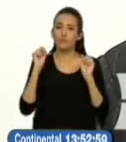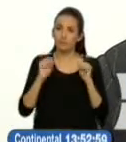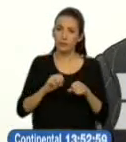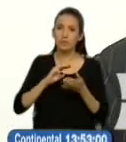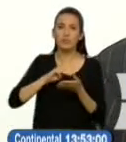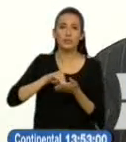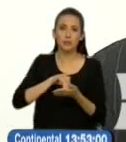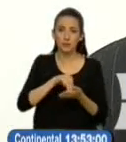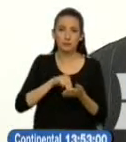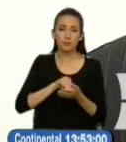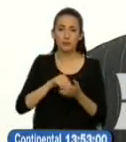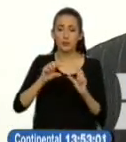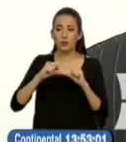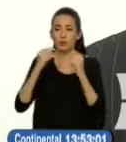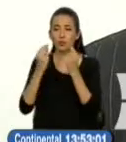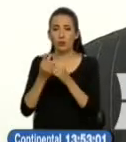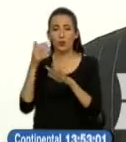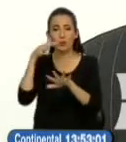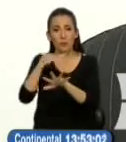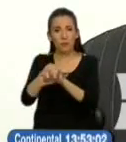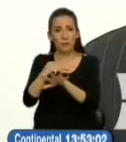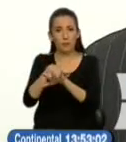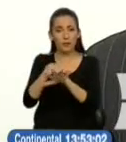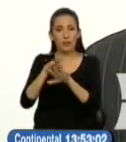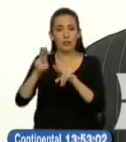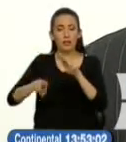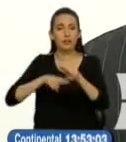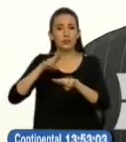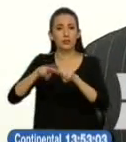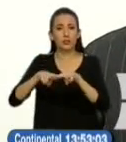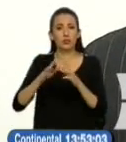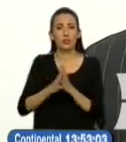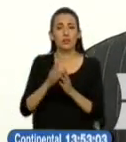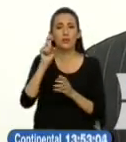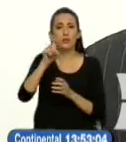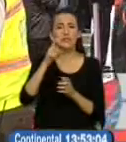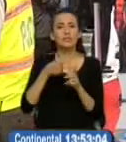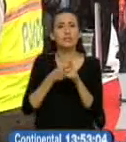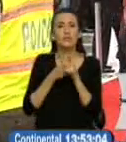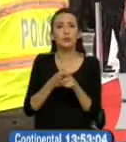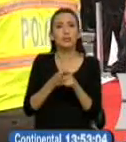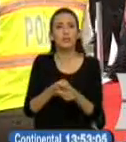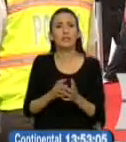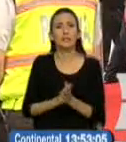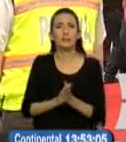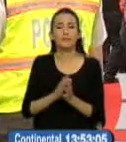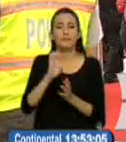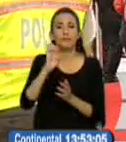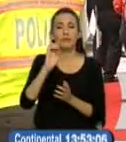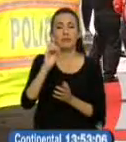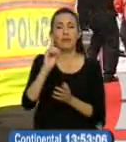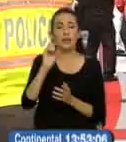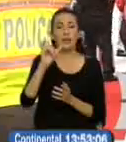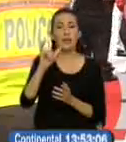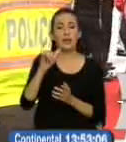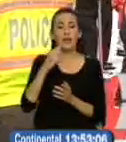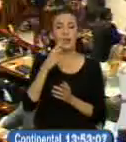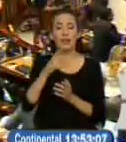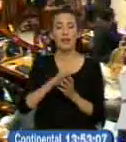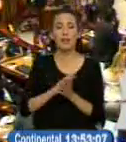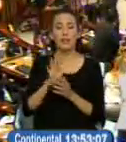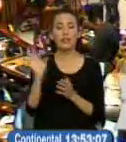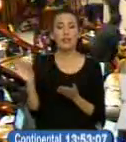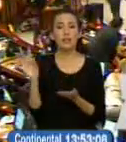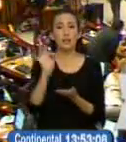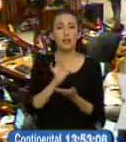del Bloque de Integración Nacional, que es una necesidad urgente. Eddie Peñafiel, legislador de Pachacútic por Orellana,